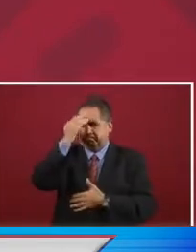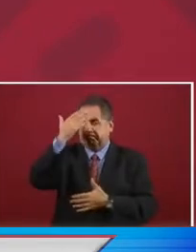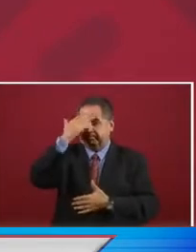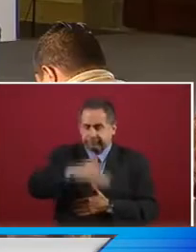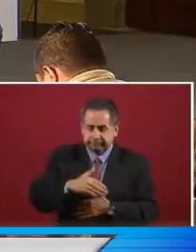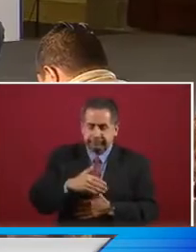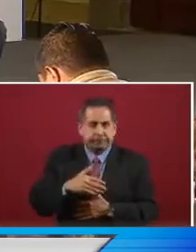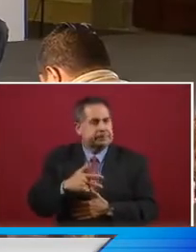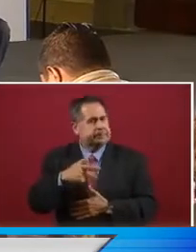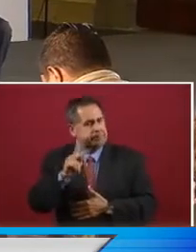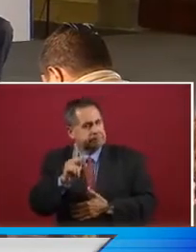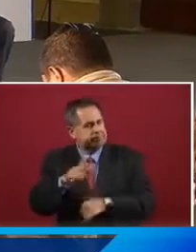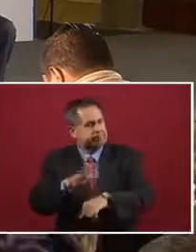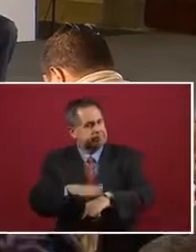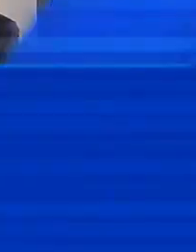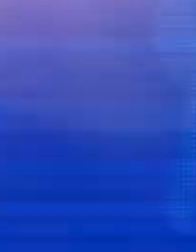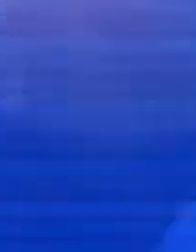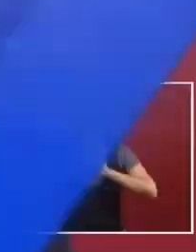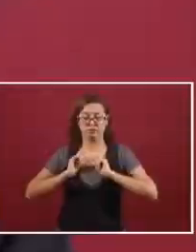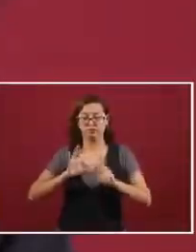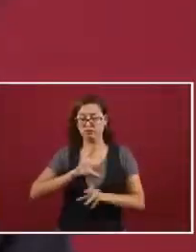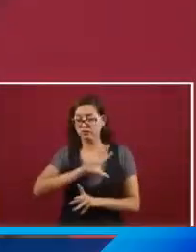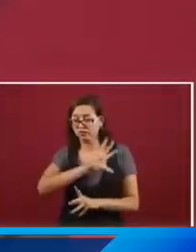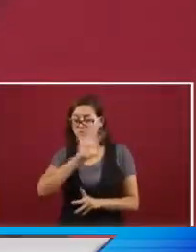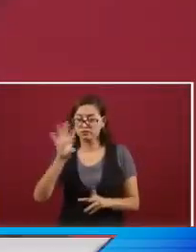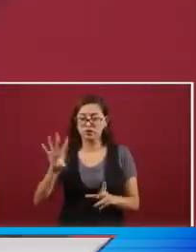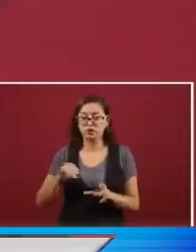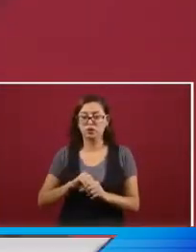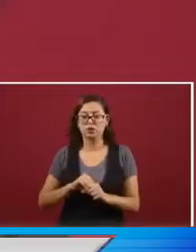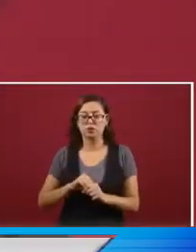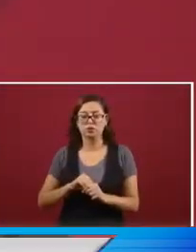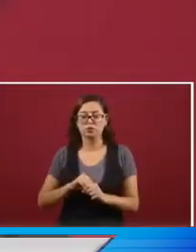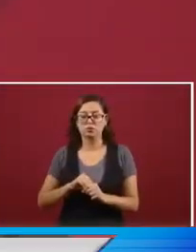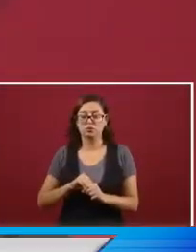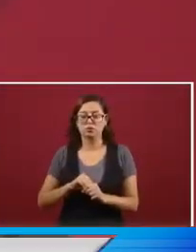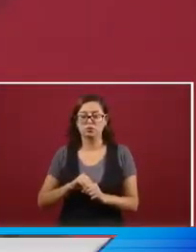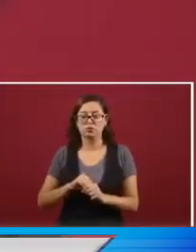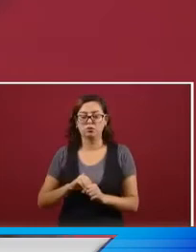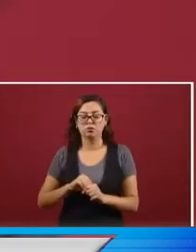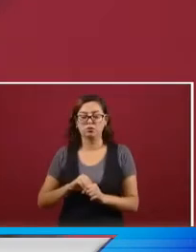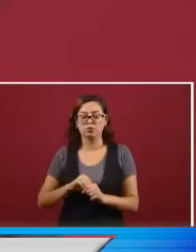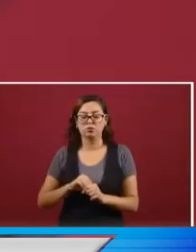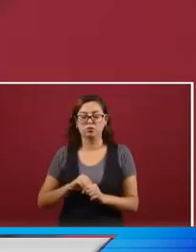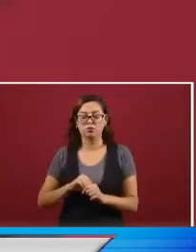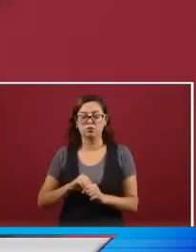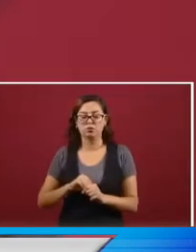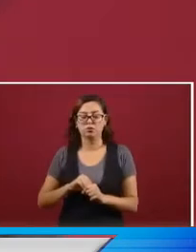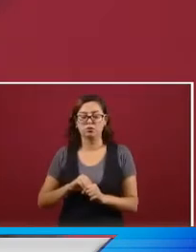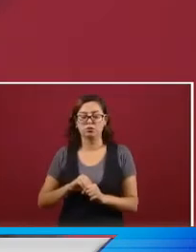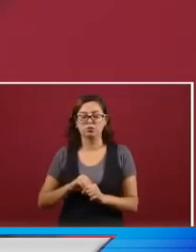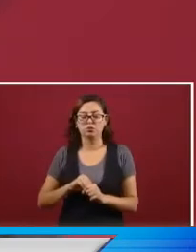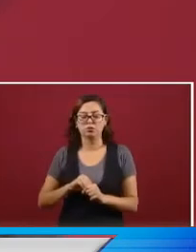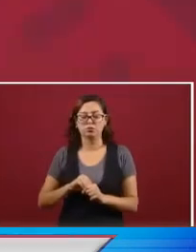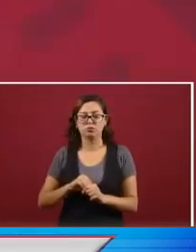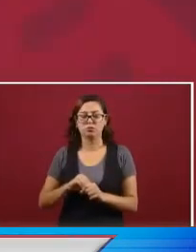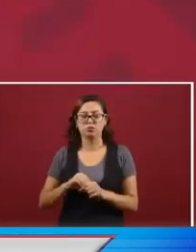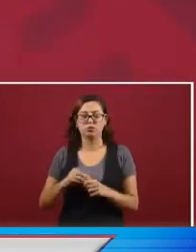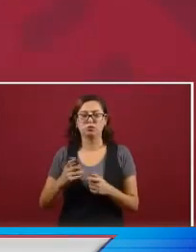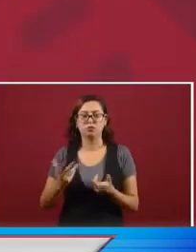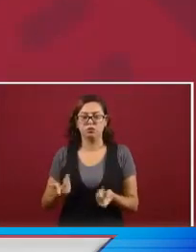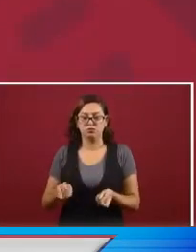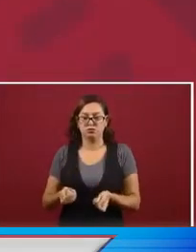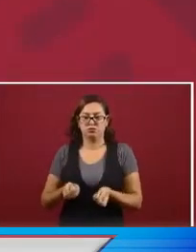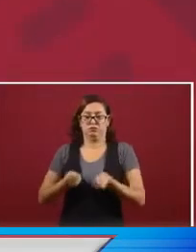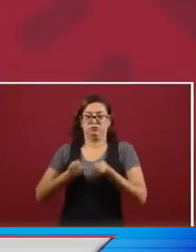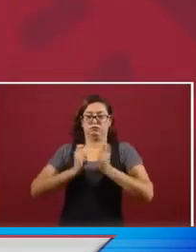con la consigna de obedecer y callar. Huachicol en CFE. Hay pérdidas técnicas y las no técnicas que se atribuyen